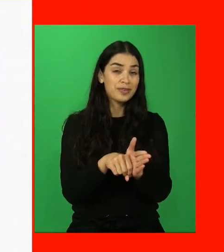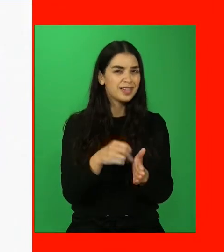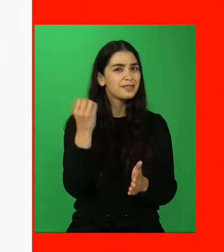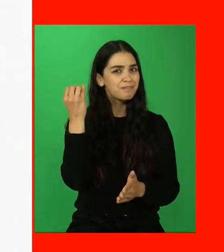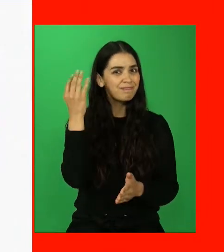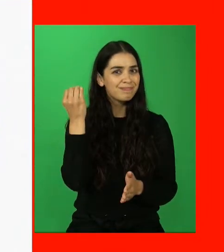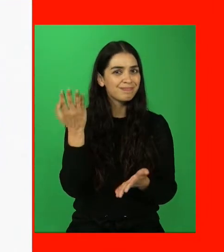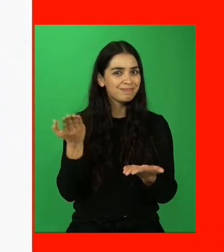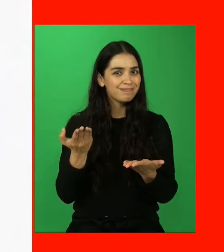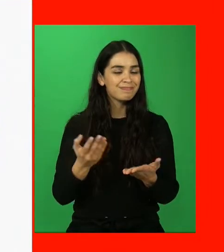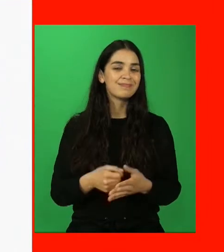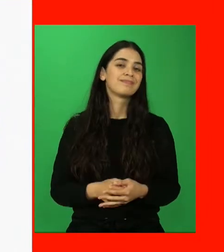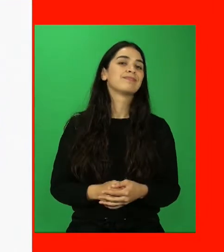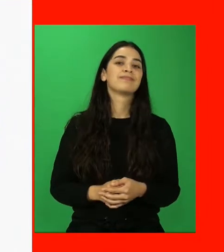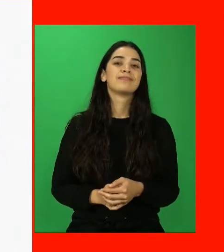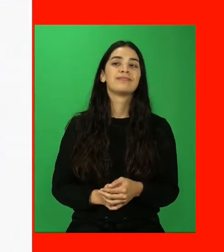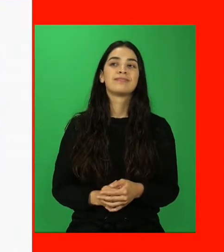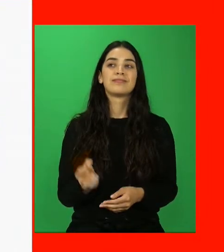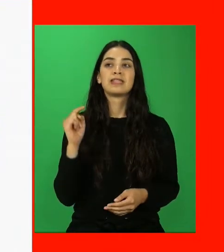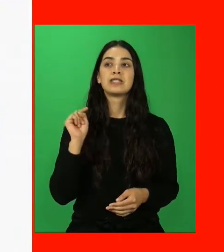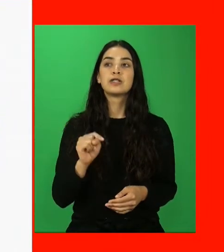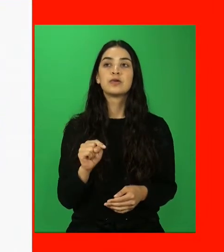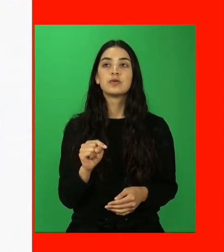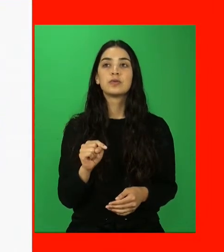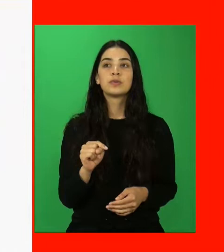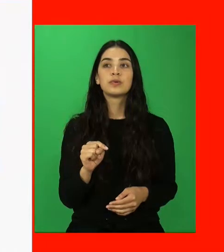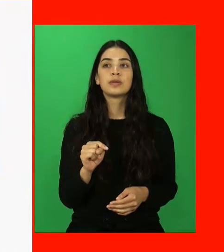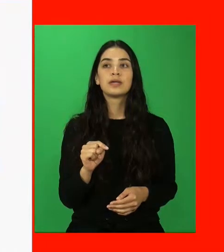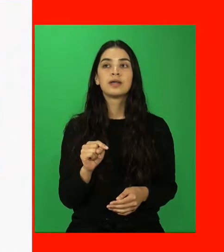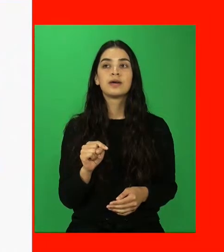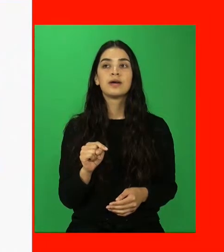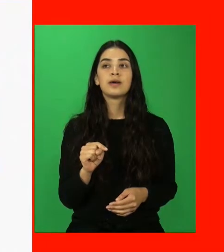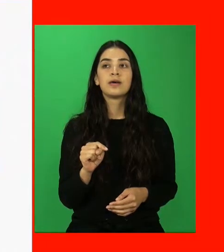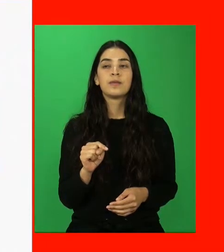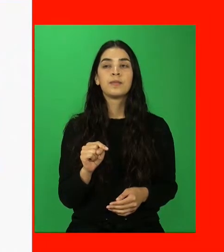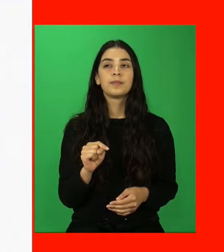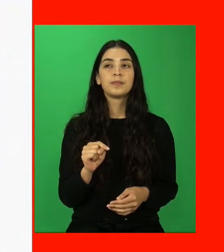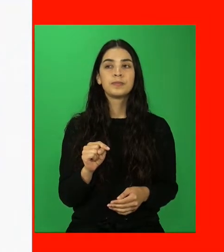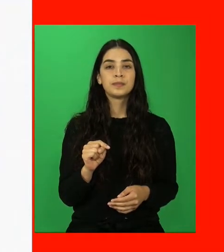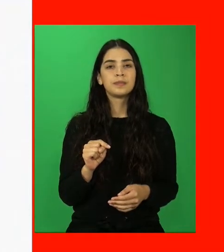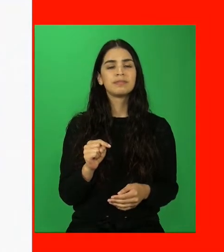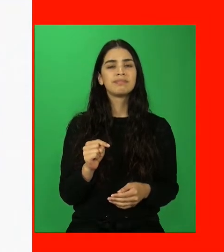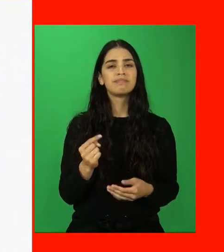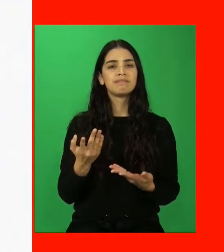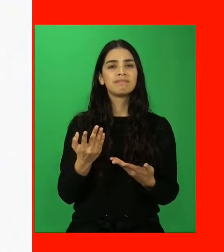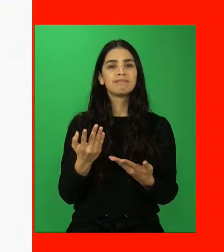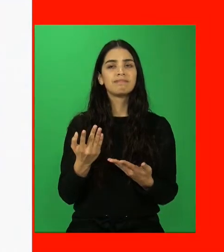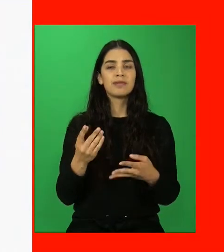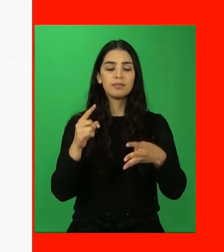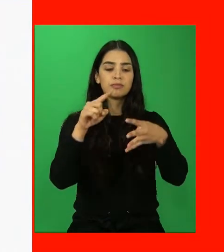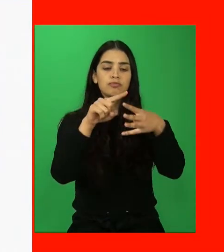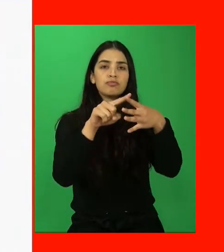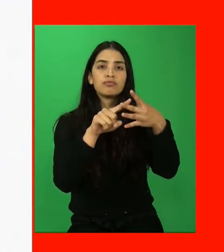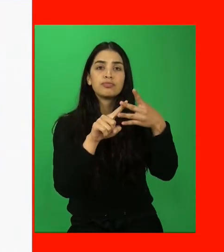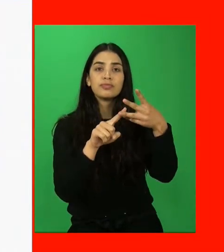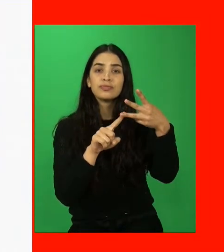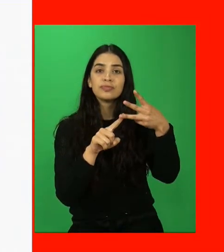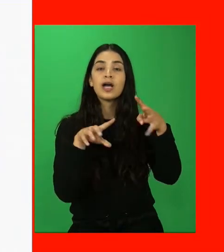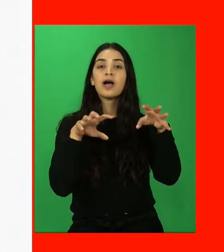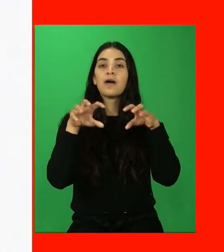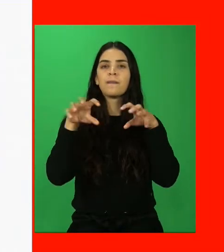video, vamos a sumergirnos o definir cada estado de la